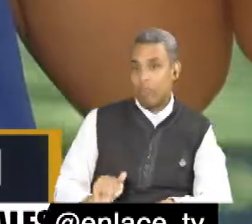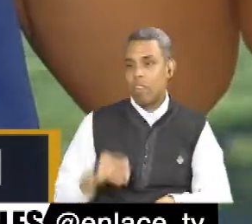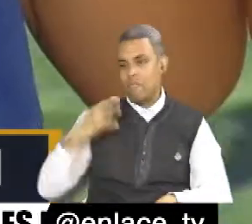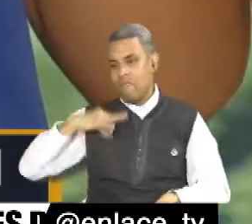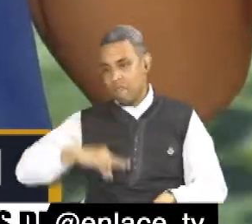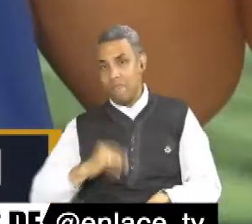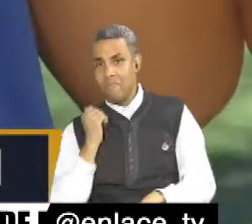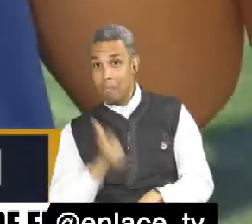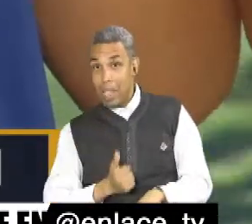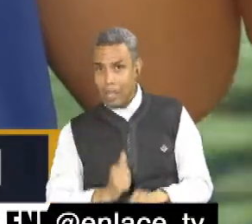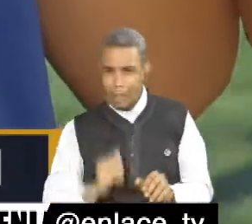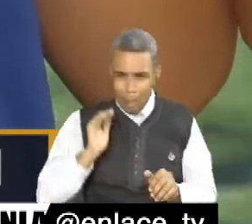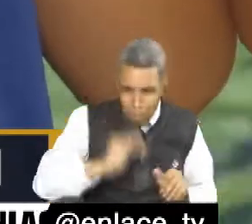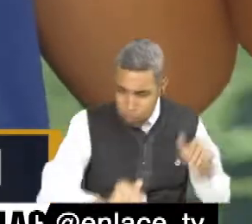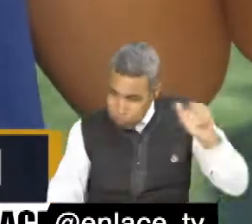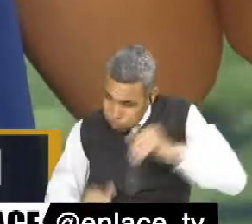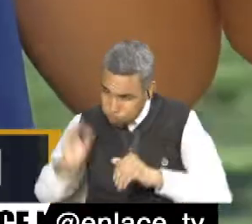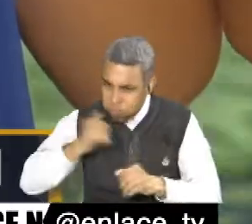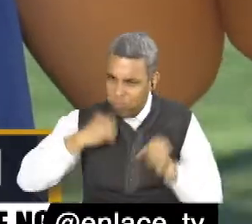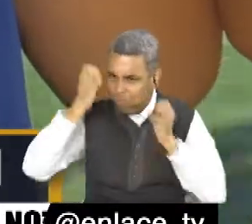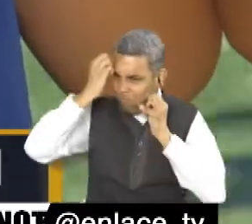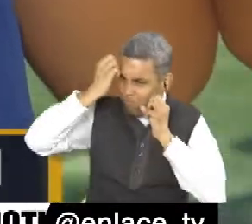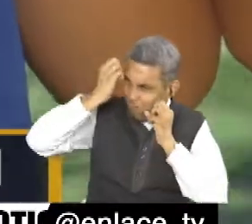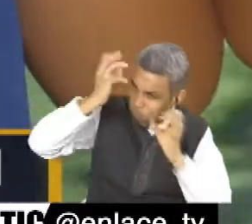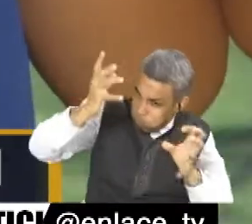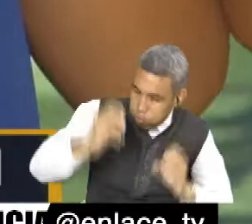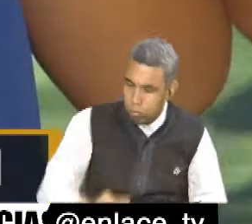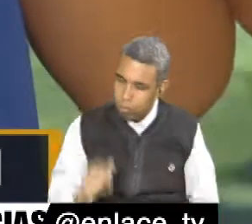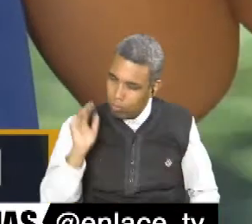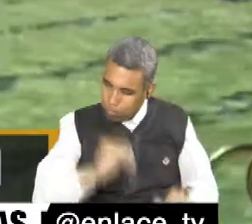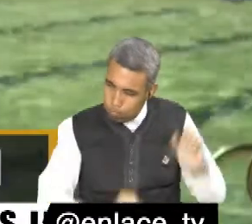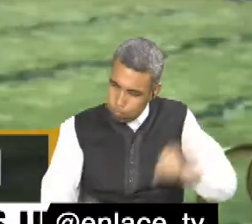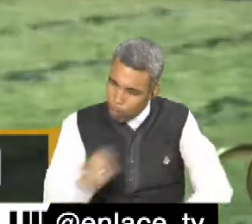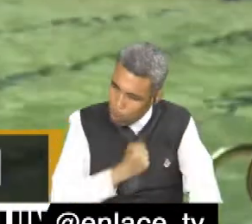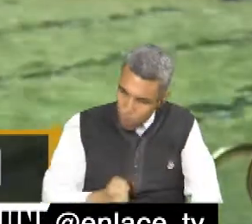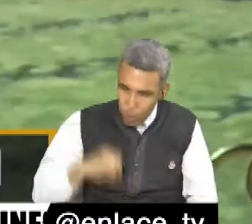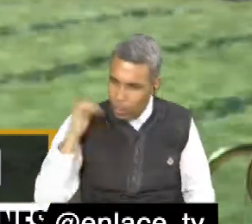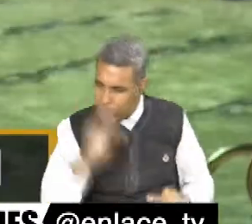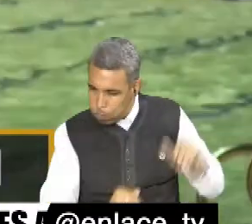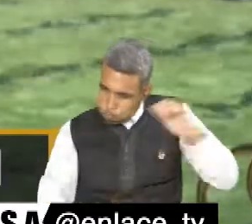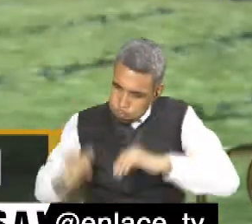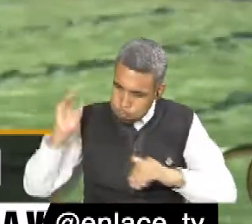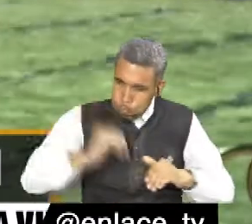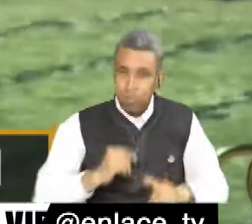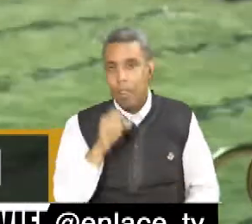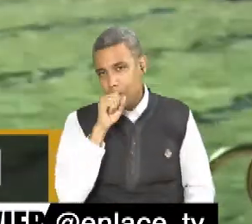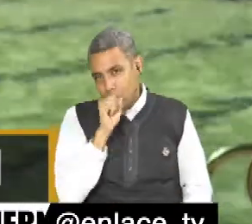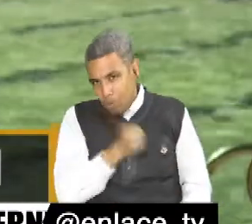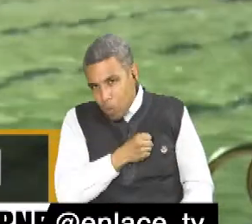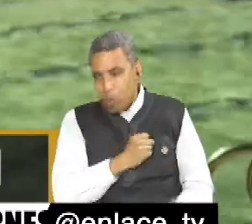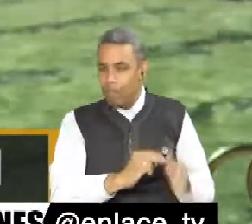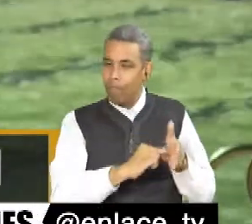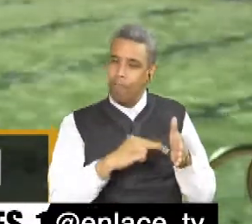pues le puse mucha energía, mucha pasión, mucho amor, porque me encanta este deporte.